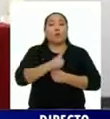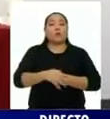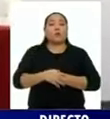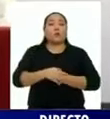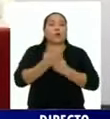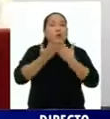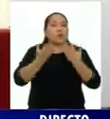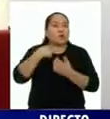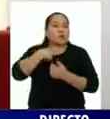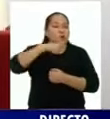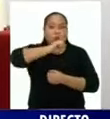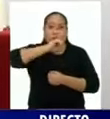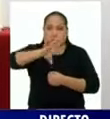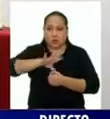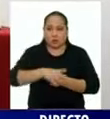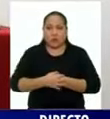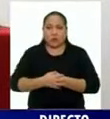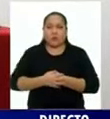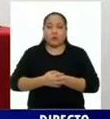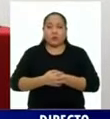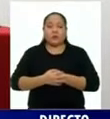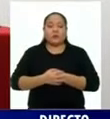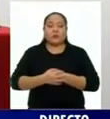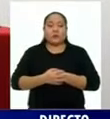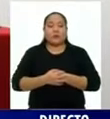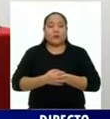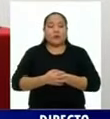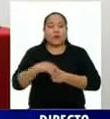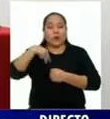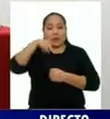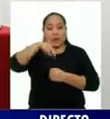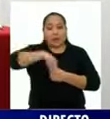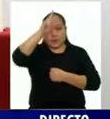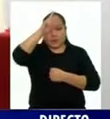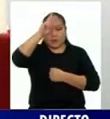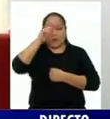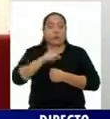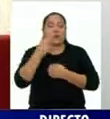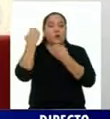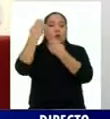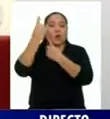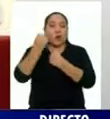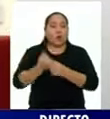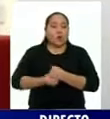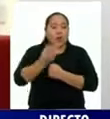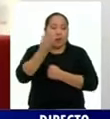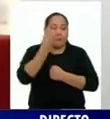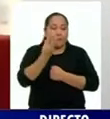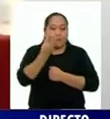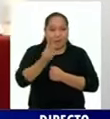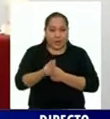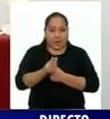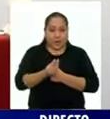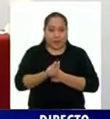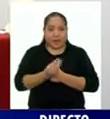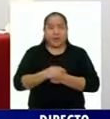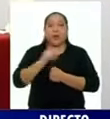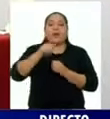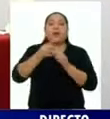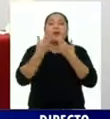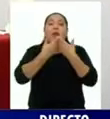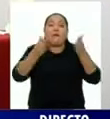no he mencionado es que el Perú es una economía pequeña y abierta